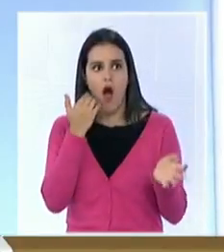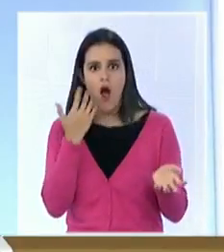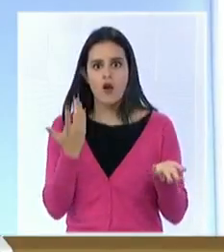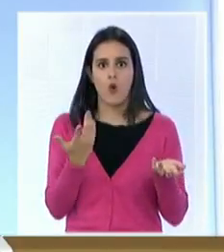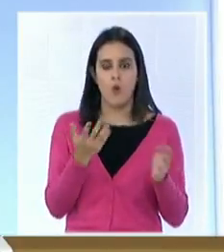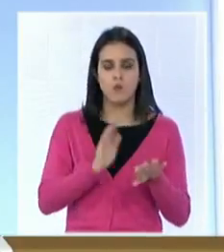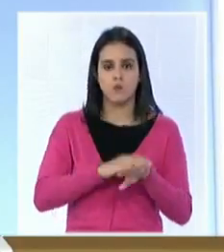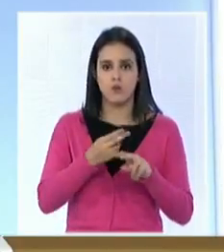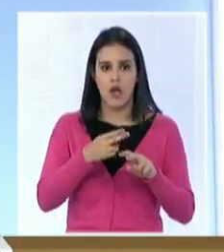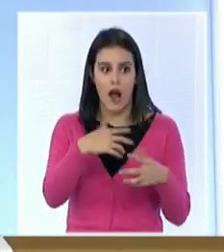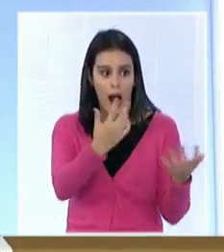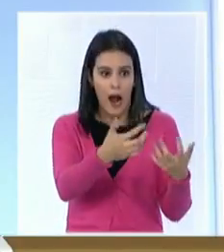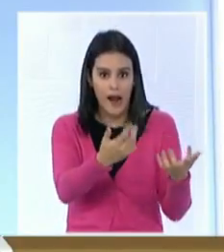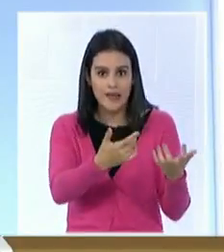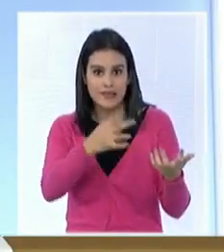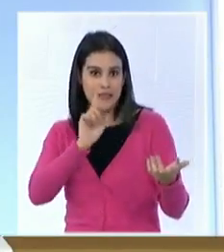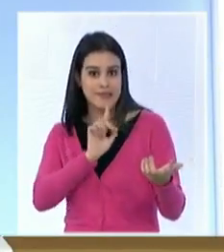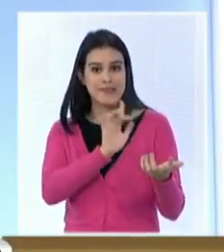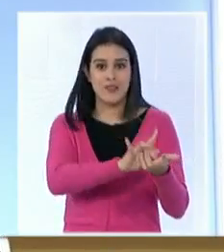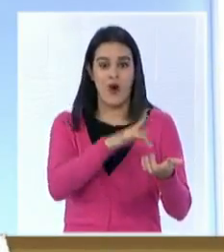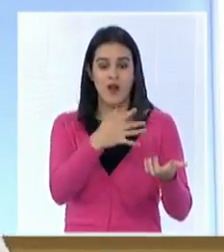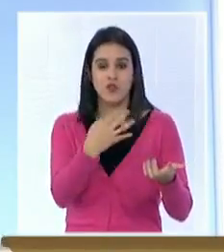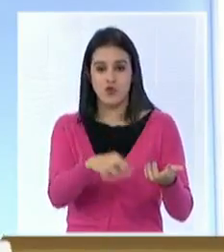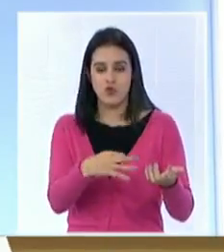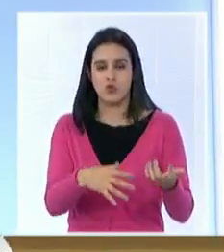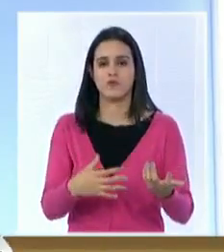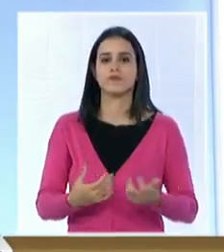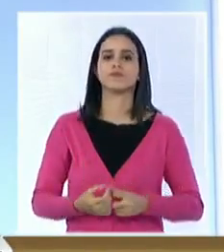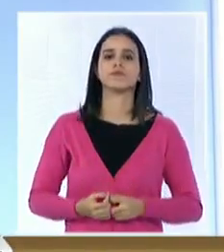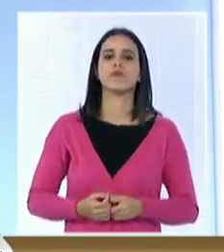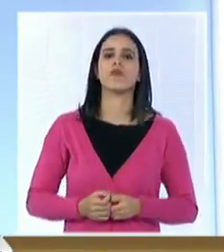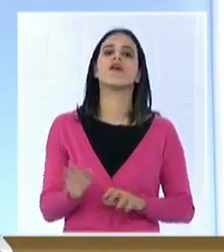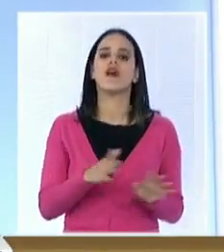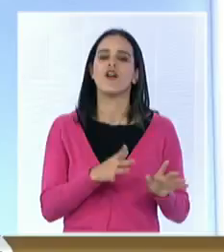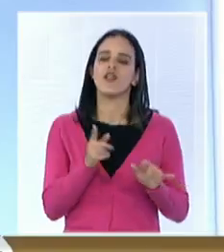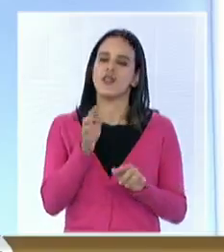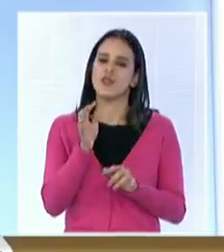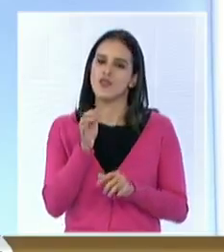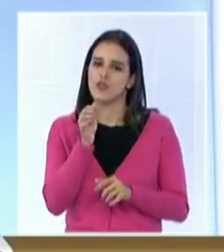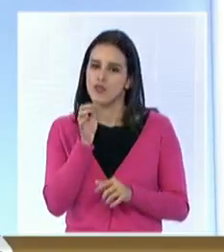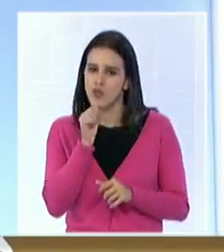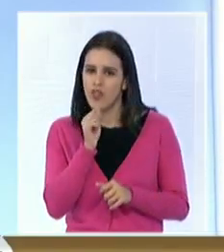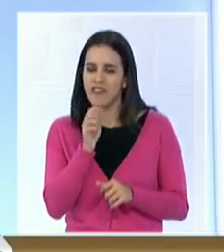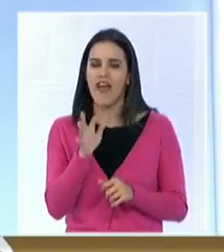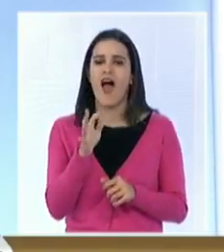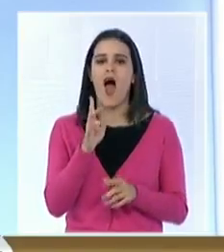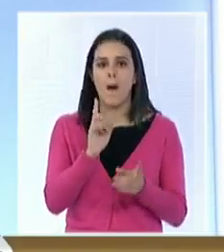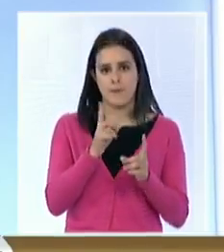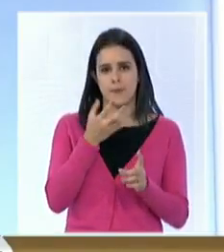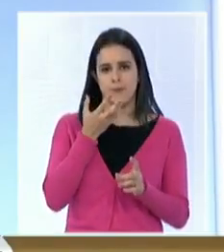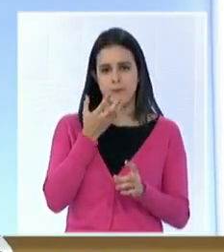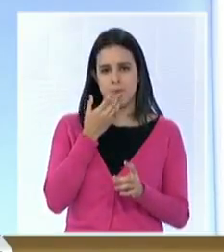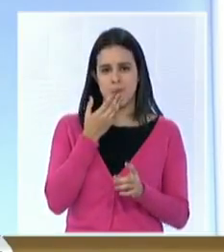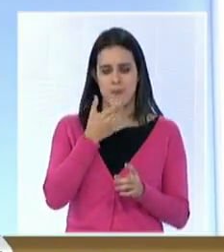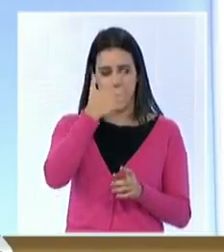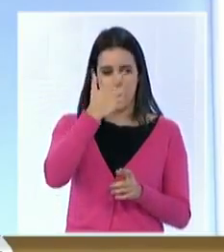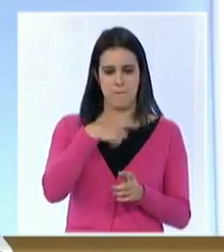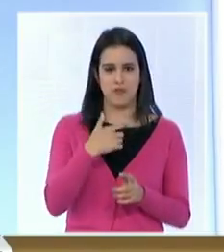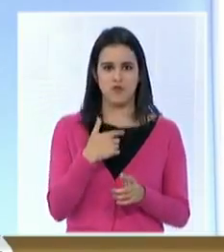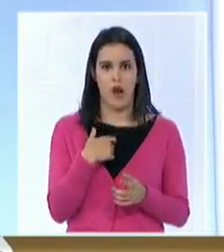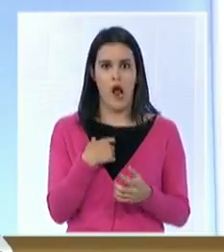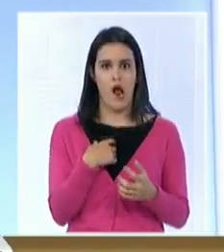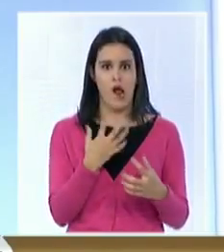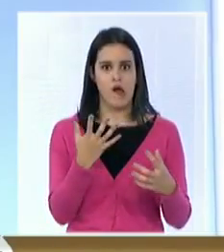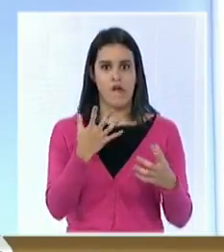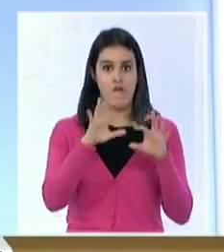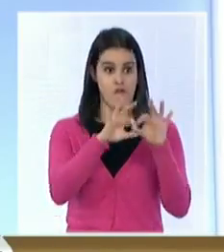área caliente normalmente. Seguimos hablando sobre el congelado y el descongelado. Hay personas que compran porque tienen una familia muy